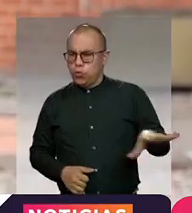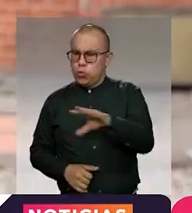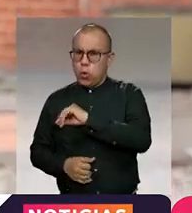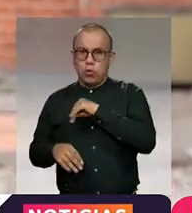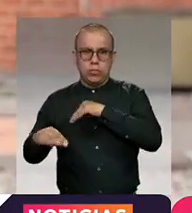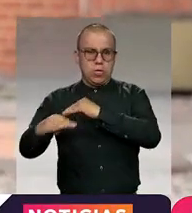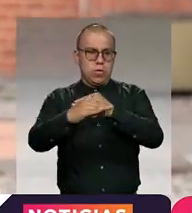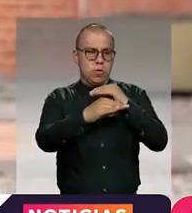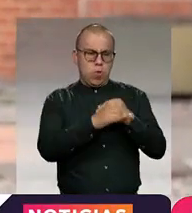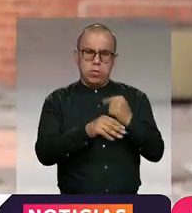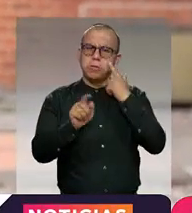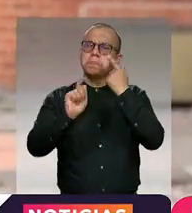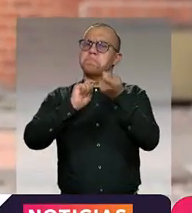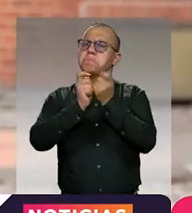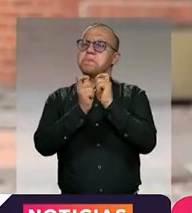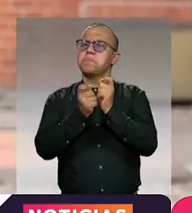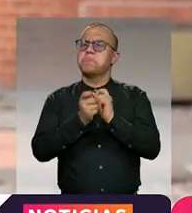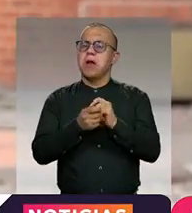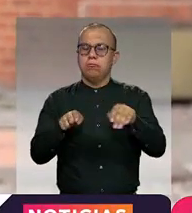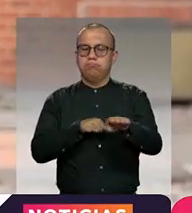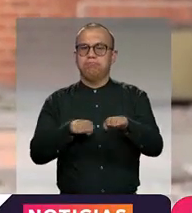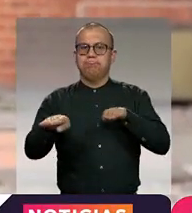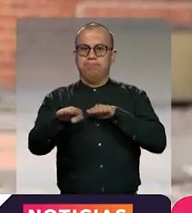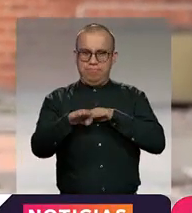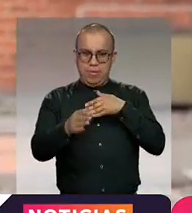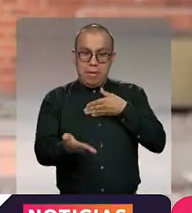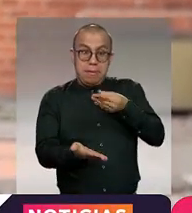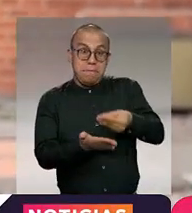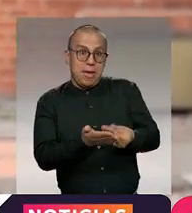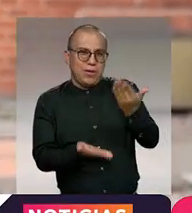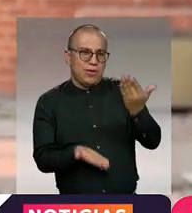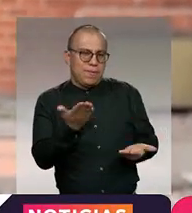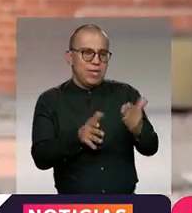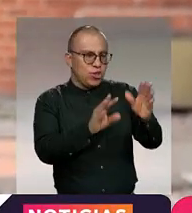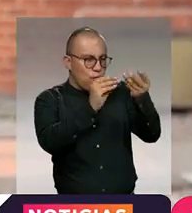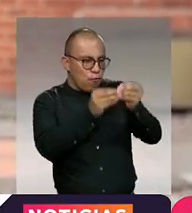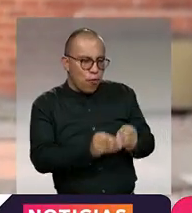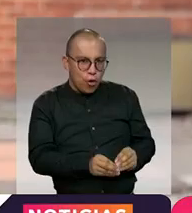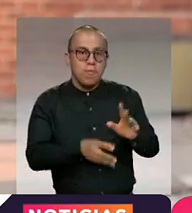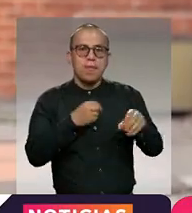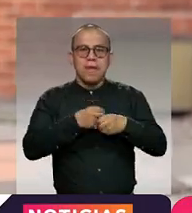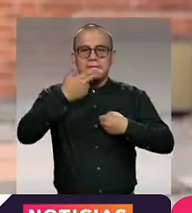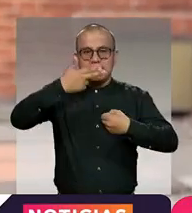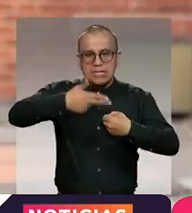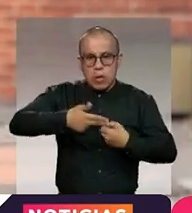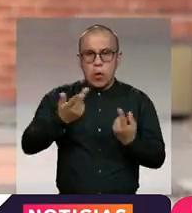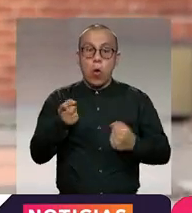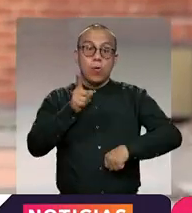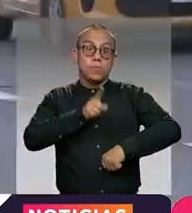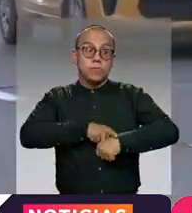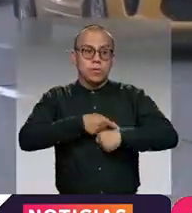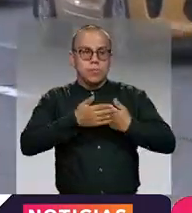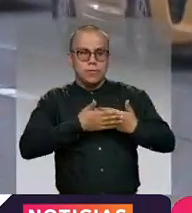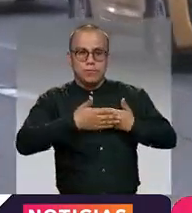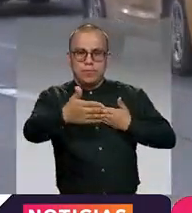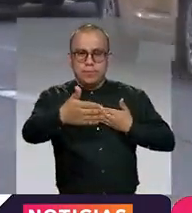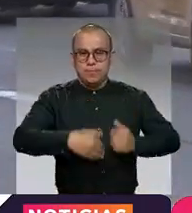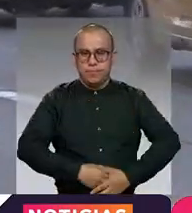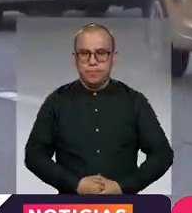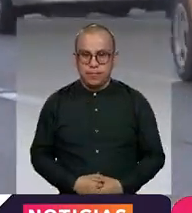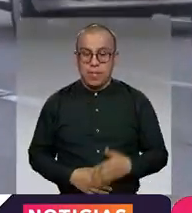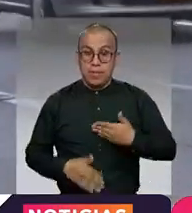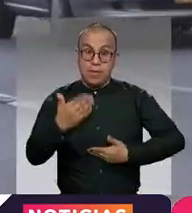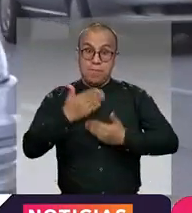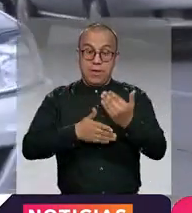valor. Vamos a ajustarlo para que paguen de acuerdo con el valor del vehículo y el tipo de combustible y el tipo de vehículo que tiene. Con el inicio del